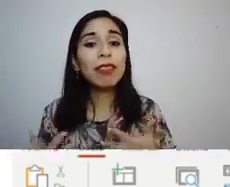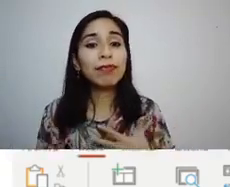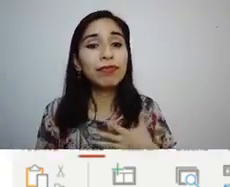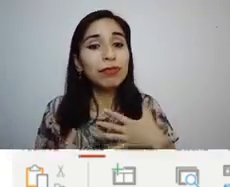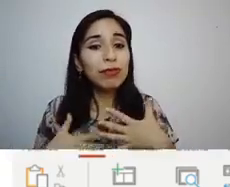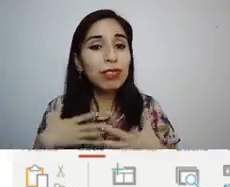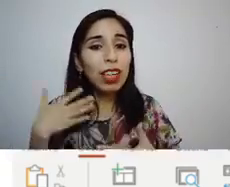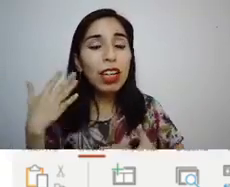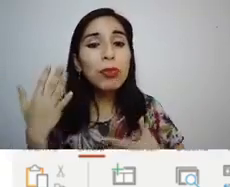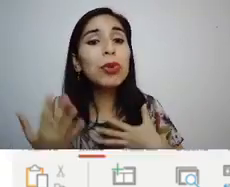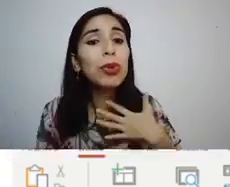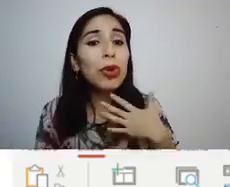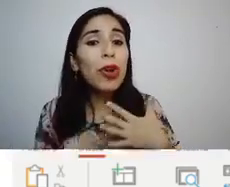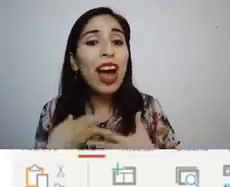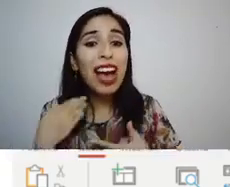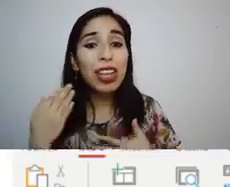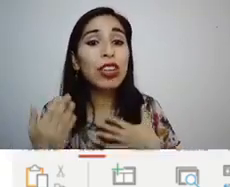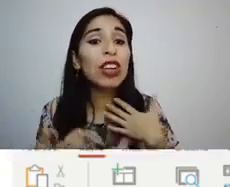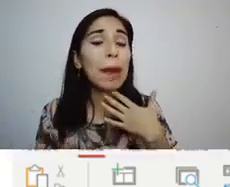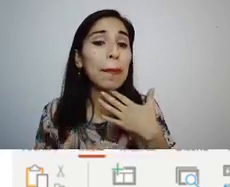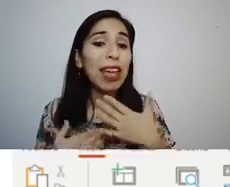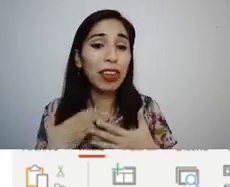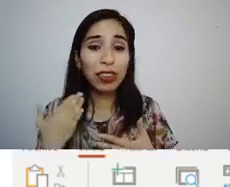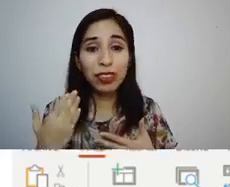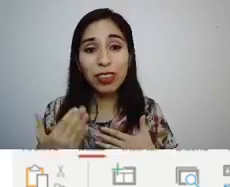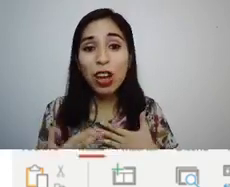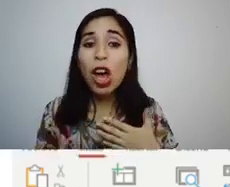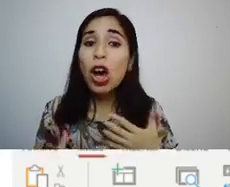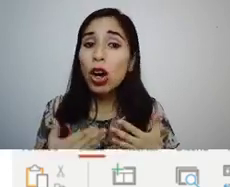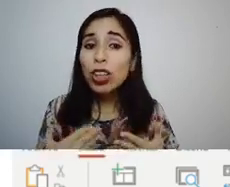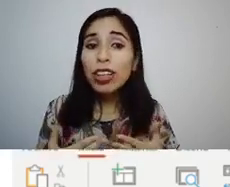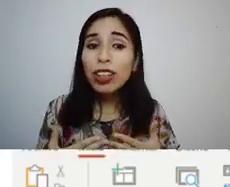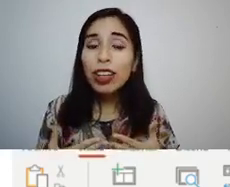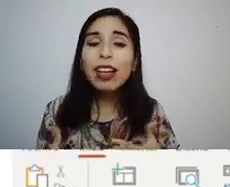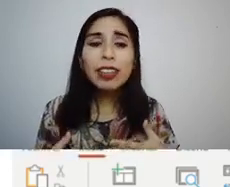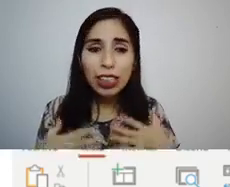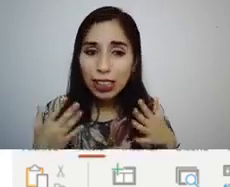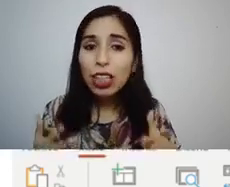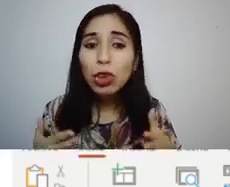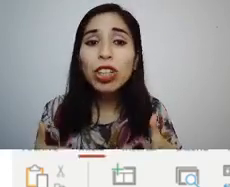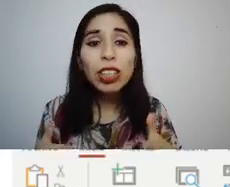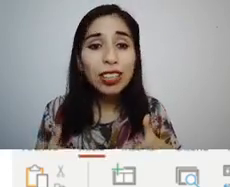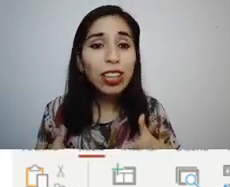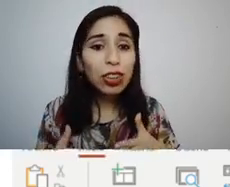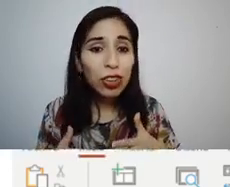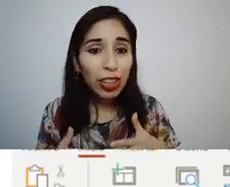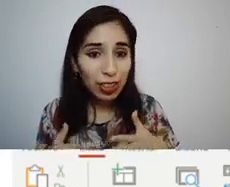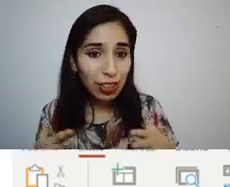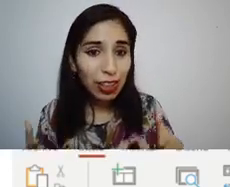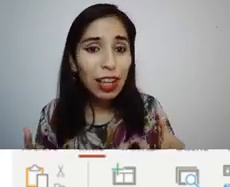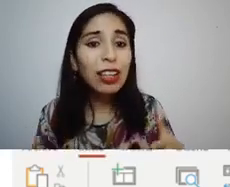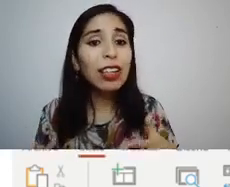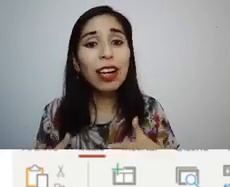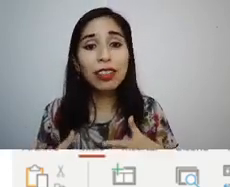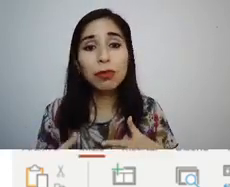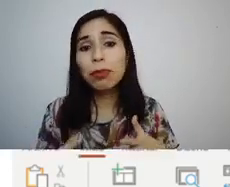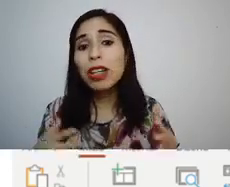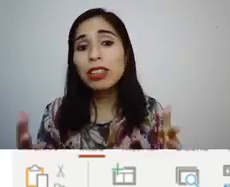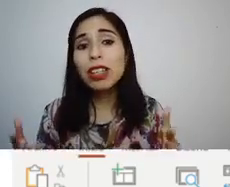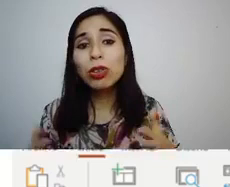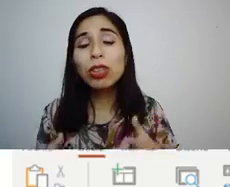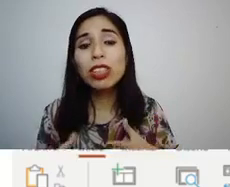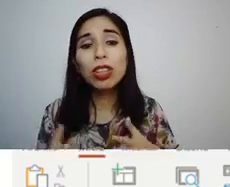en día el mundo ha ido cambiando hoy en día se sigue utilizando esta técnica